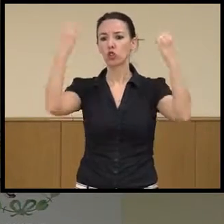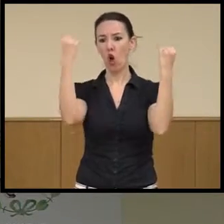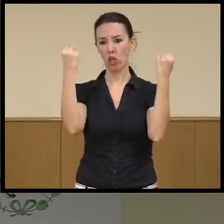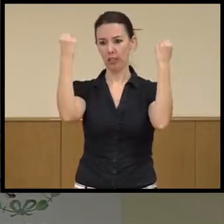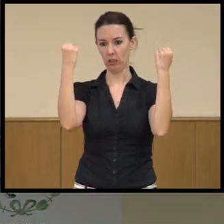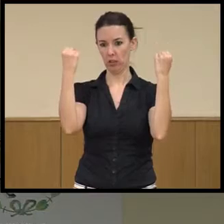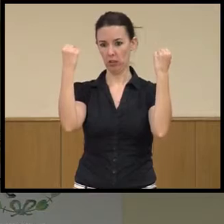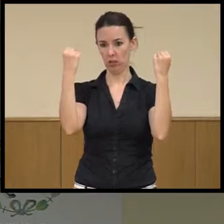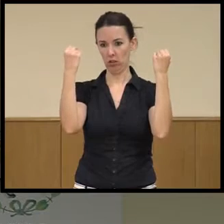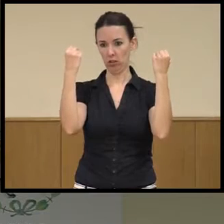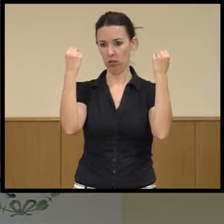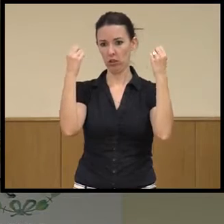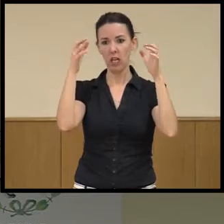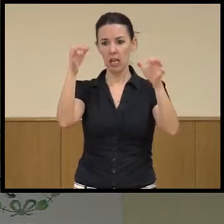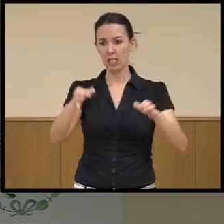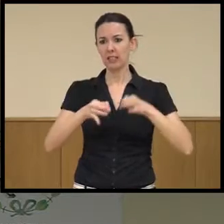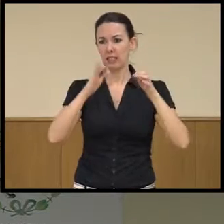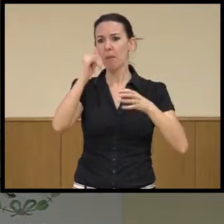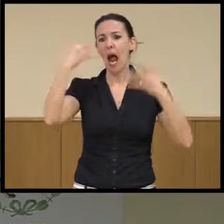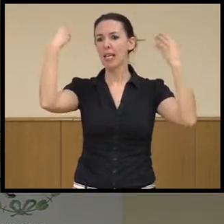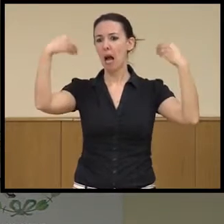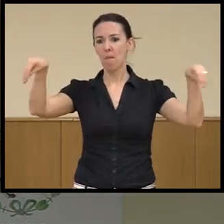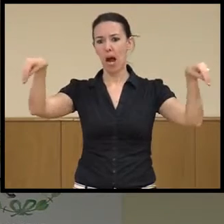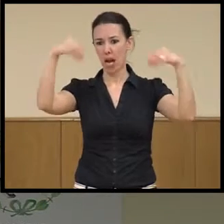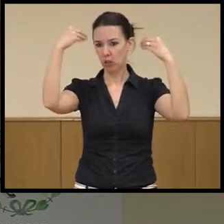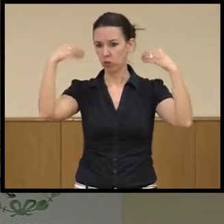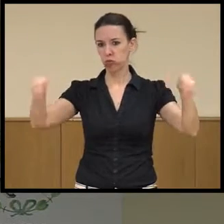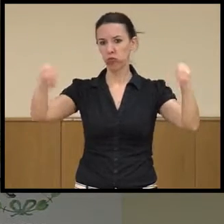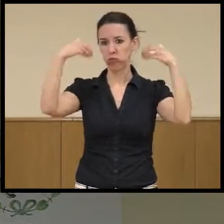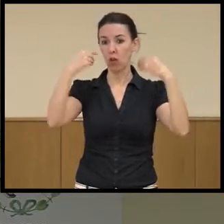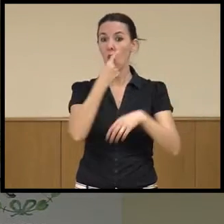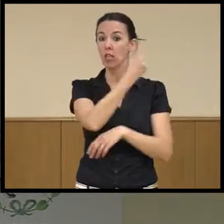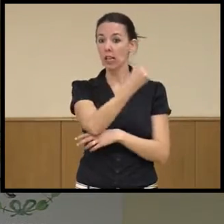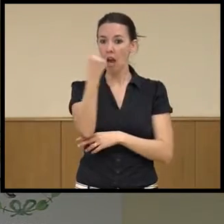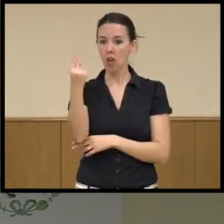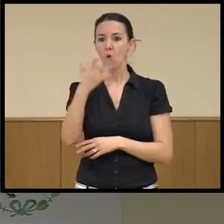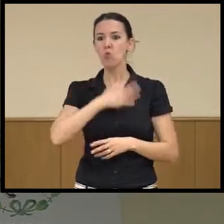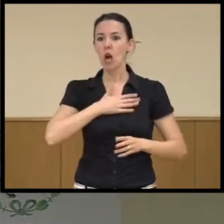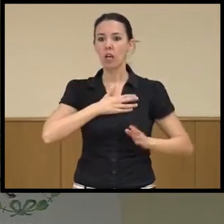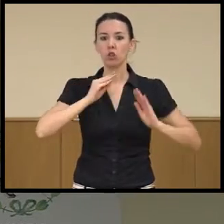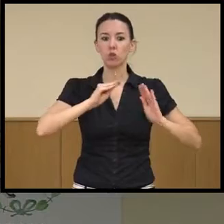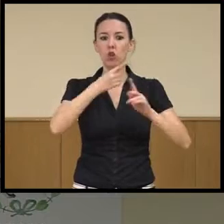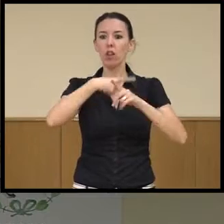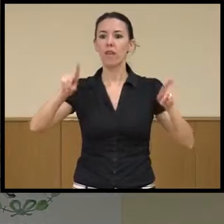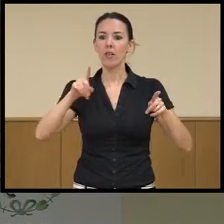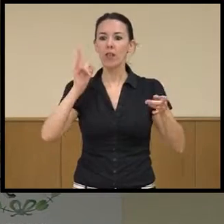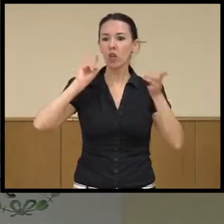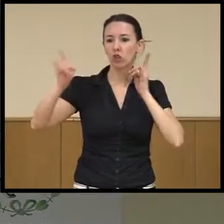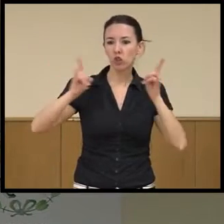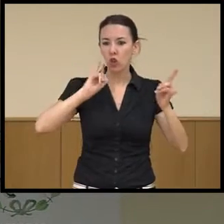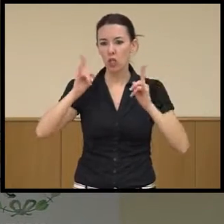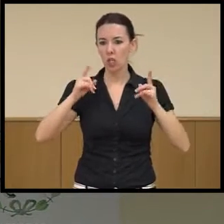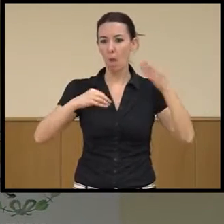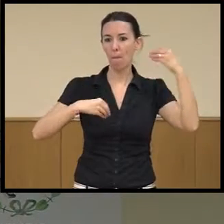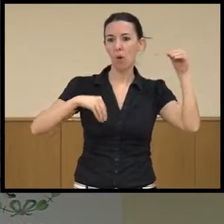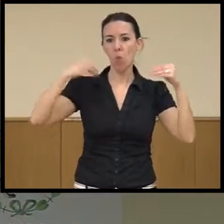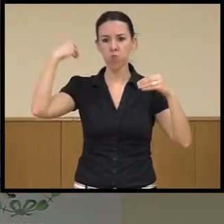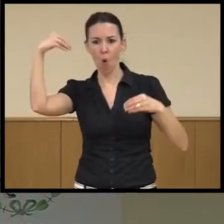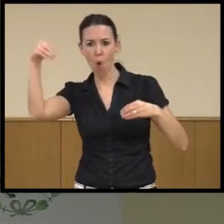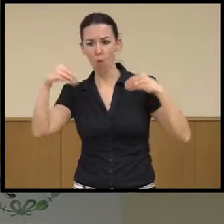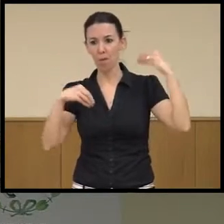siempre pobladas de campanas, cada una de ellas con su propio y diferenciado timbre, con su propia y diferenciada